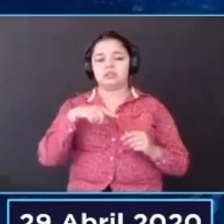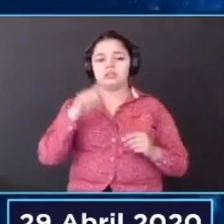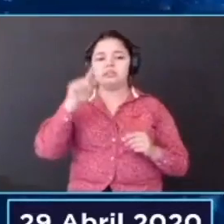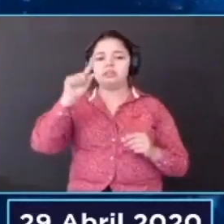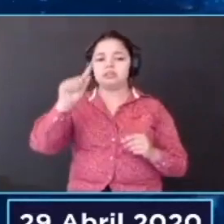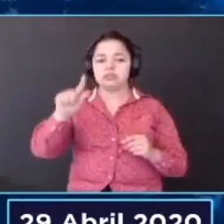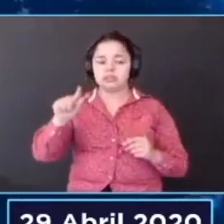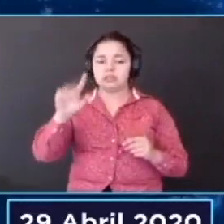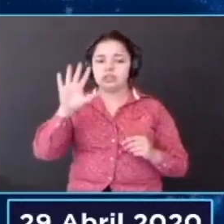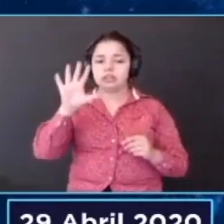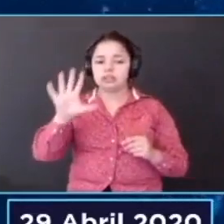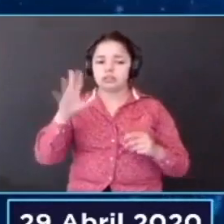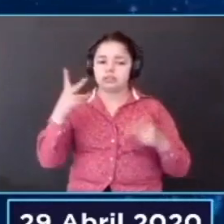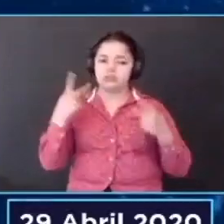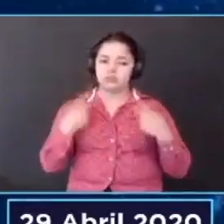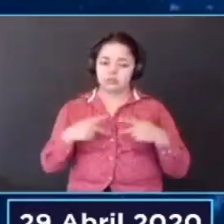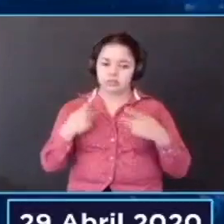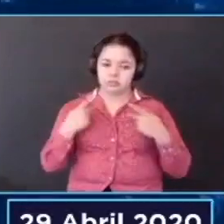18.84%.